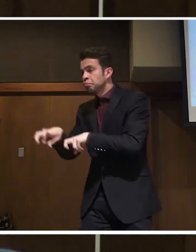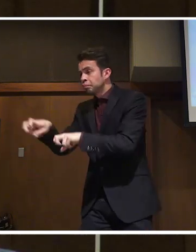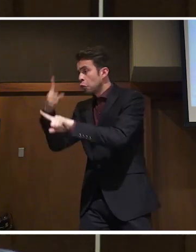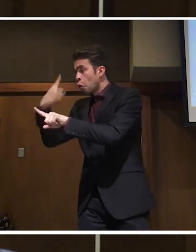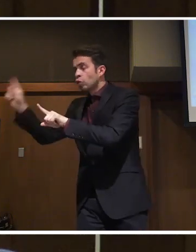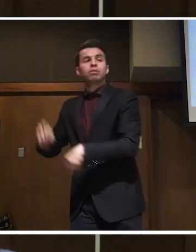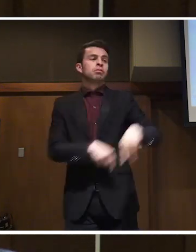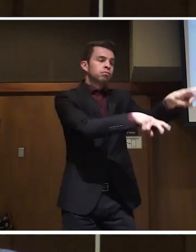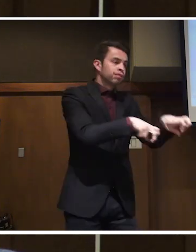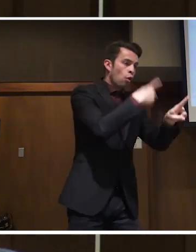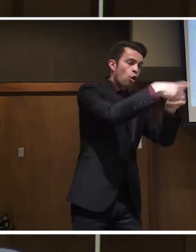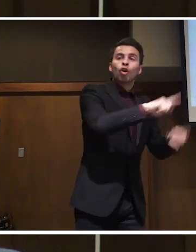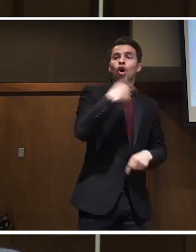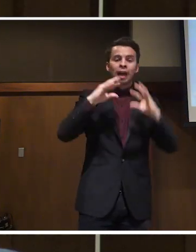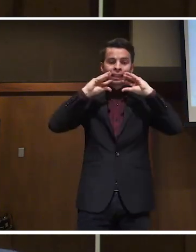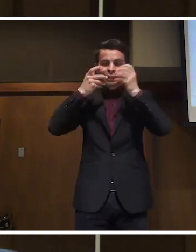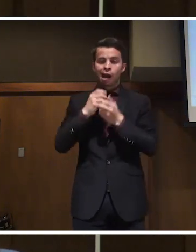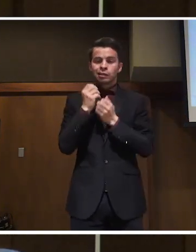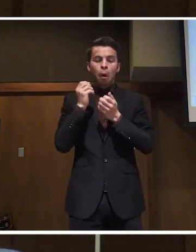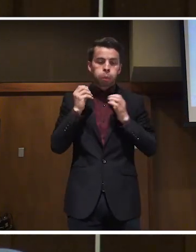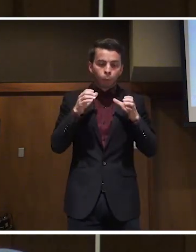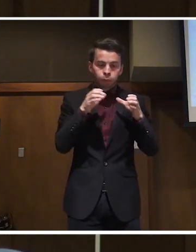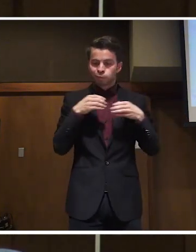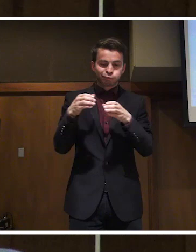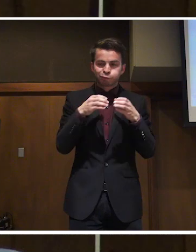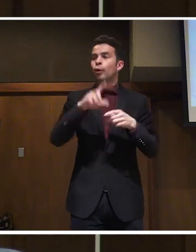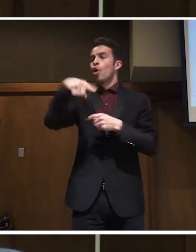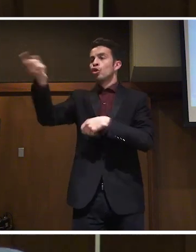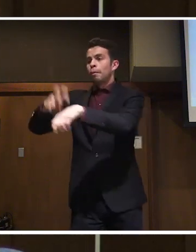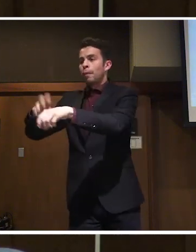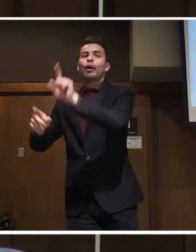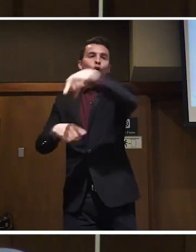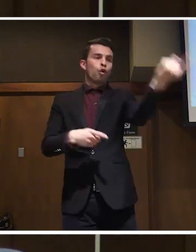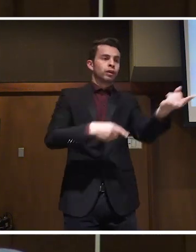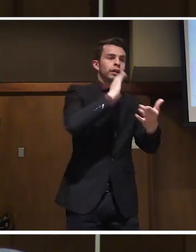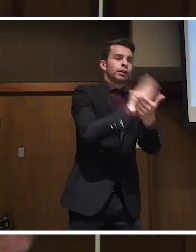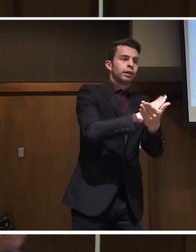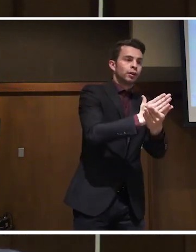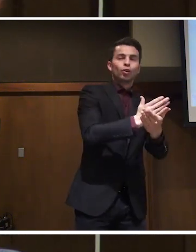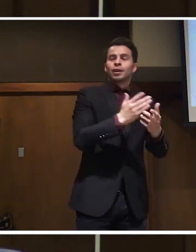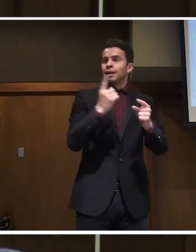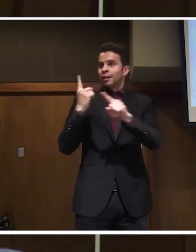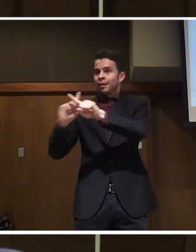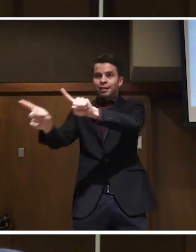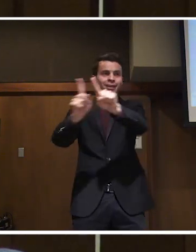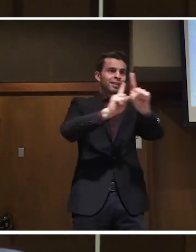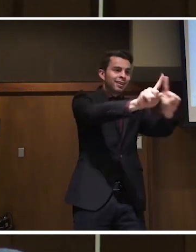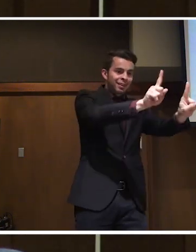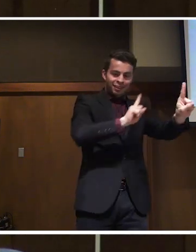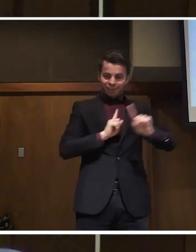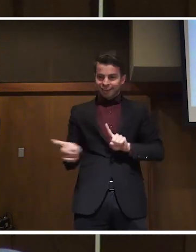Los unos comían maíz y yuca, los otros comían papa. Sociedades muy distintas. Y los españoles,